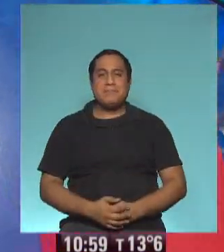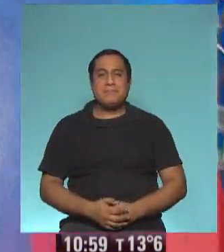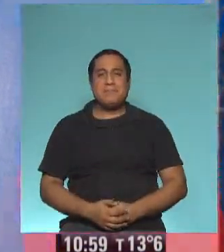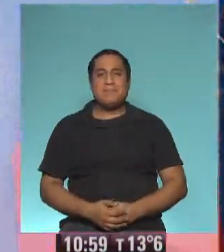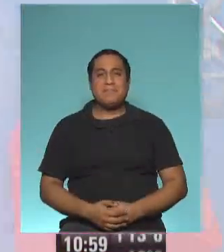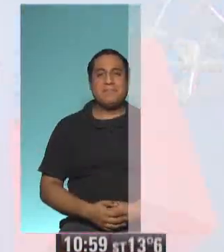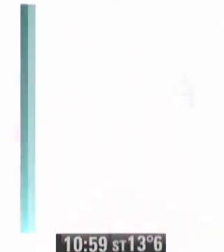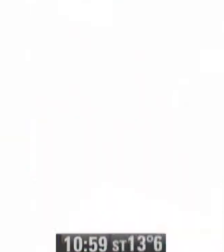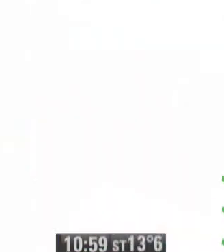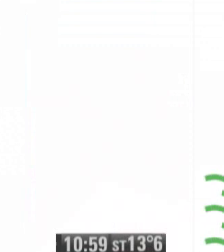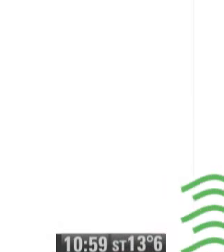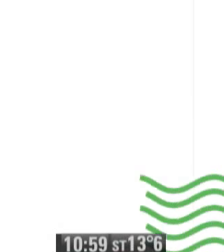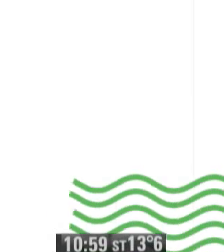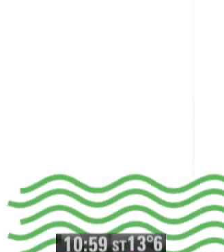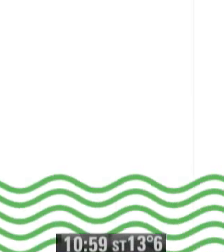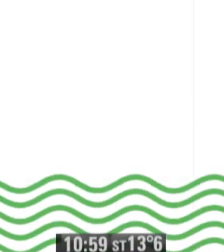está nadando